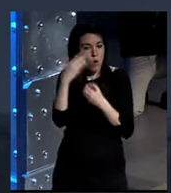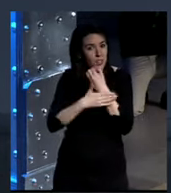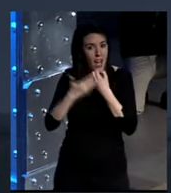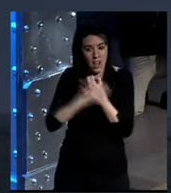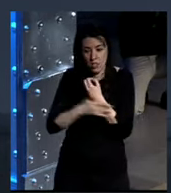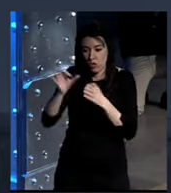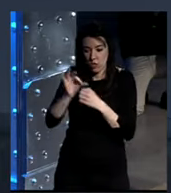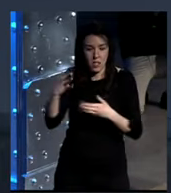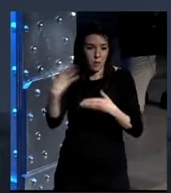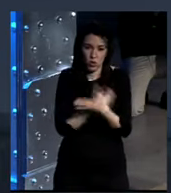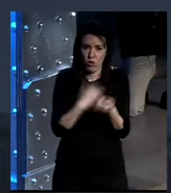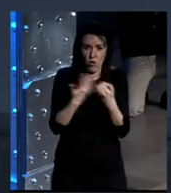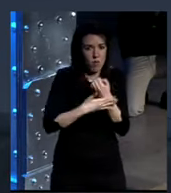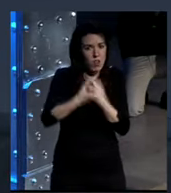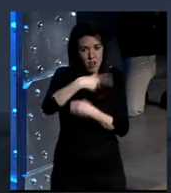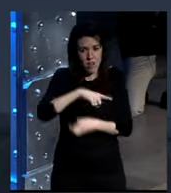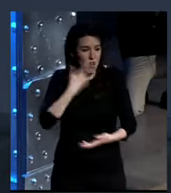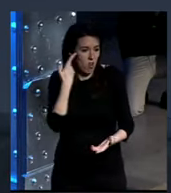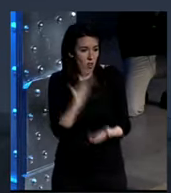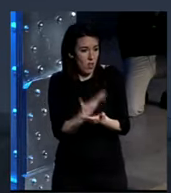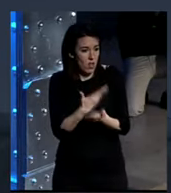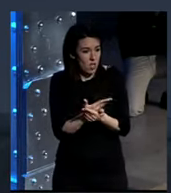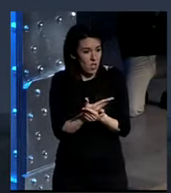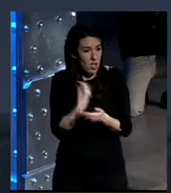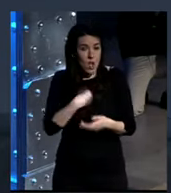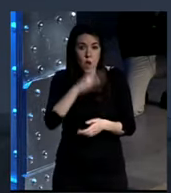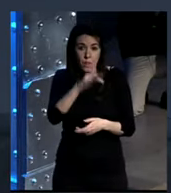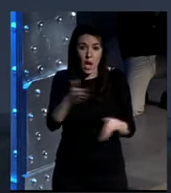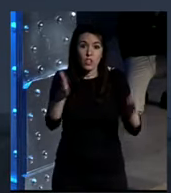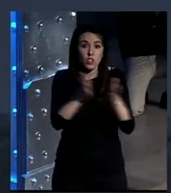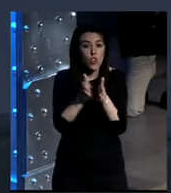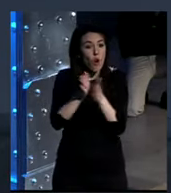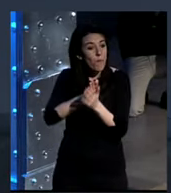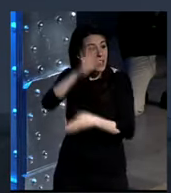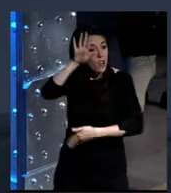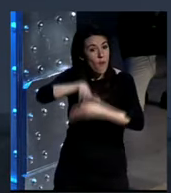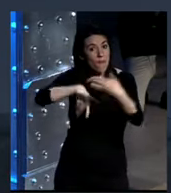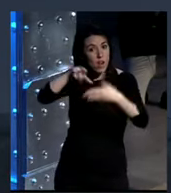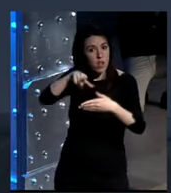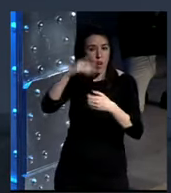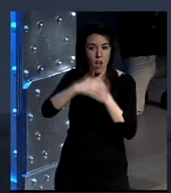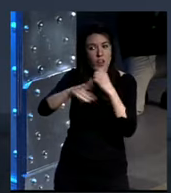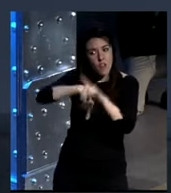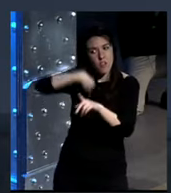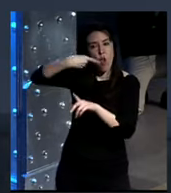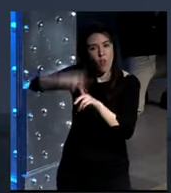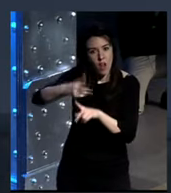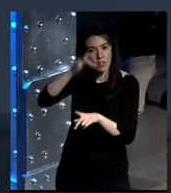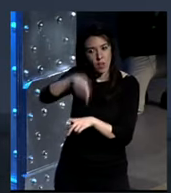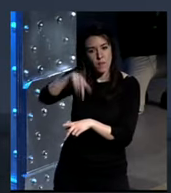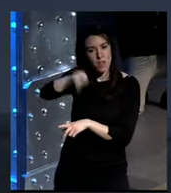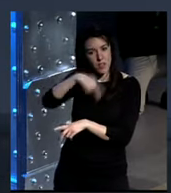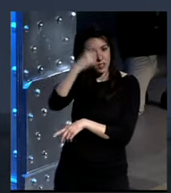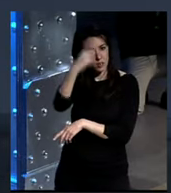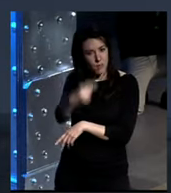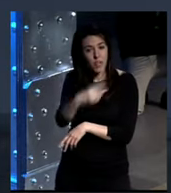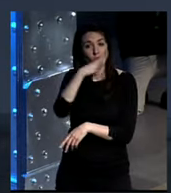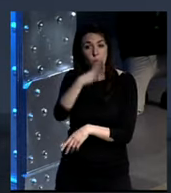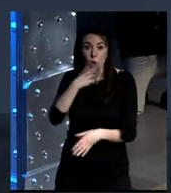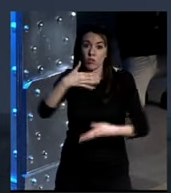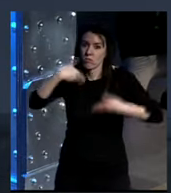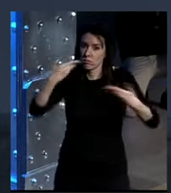nos tienes a todos. Y devuélvele a los compañeros que están allí en Barcelona nuestro cariño y nuestro respeto, porque